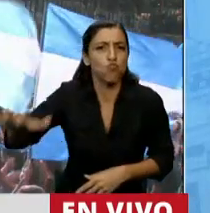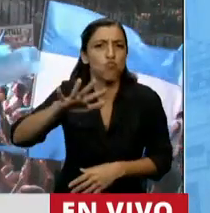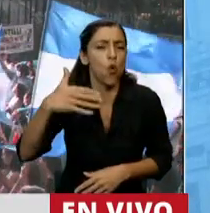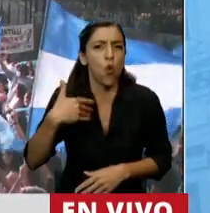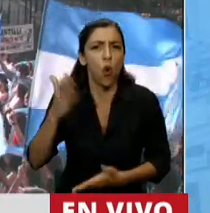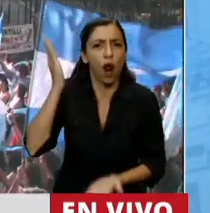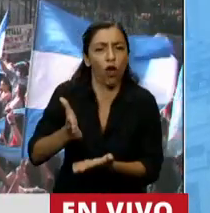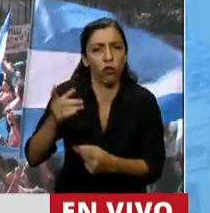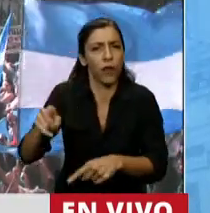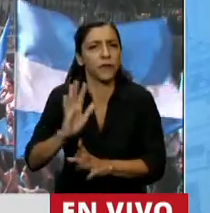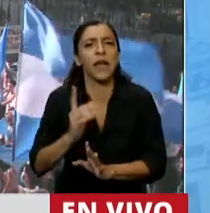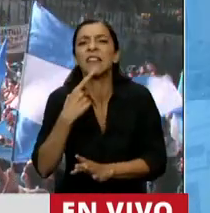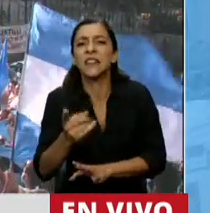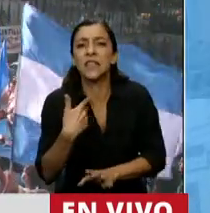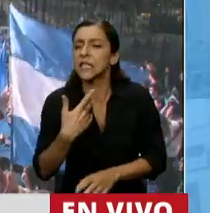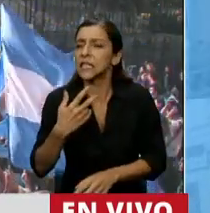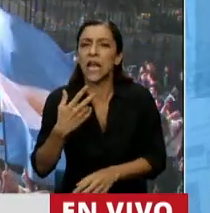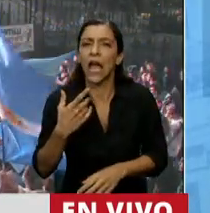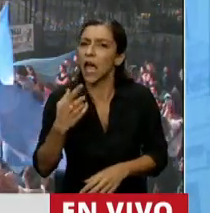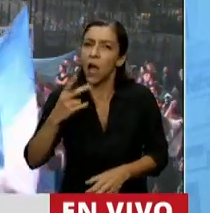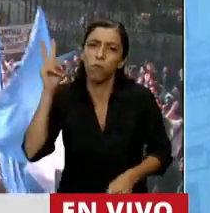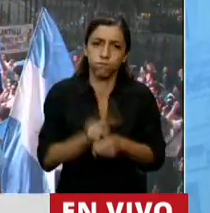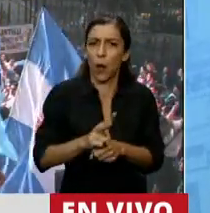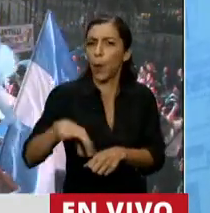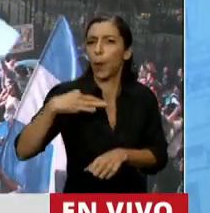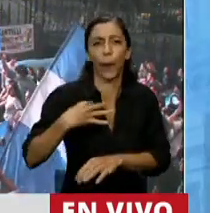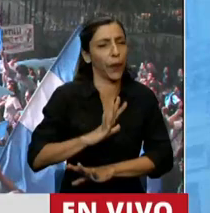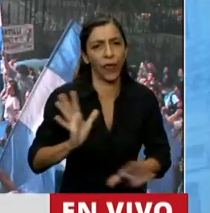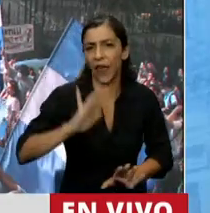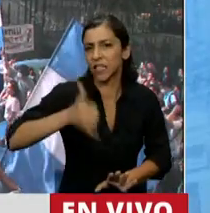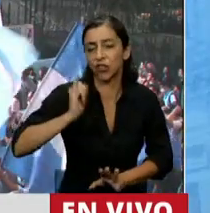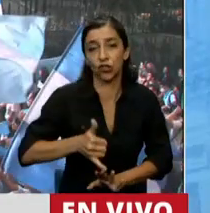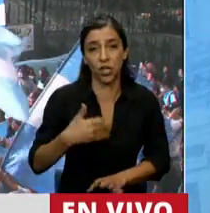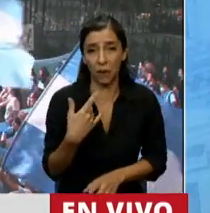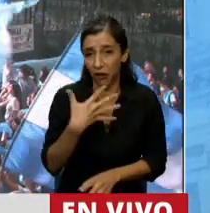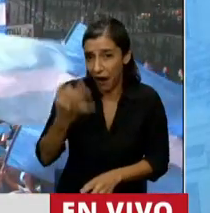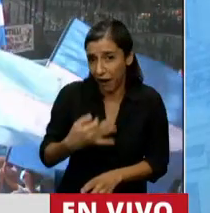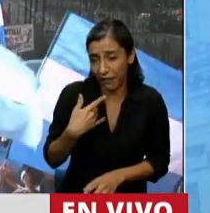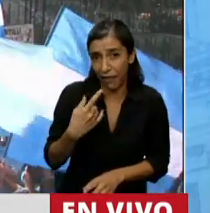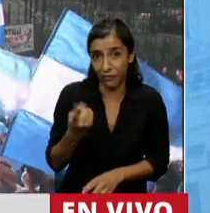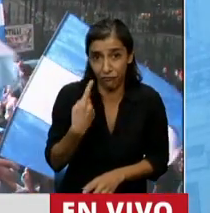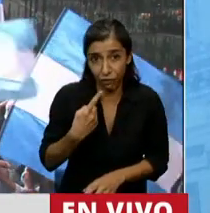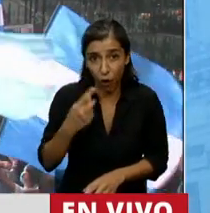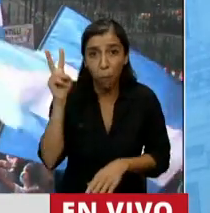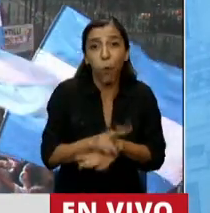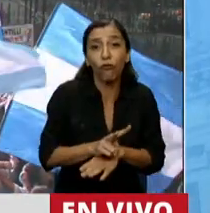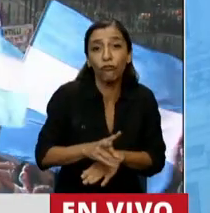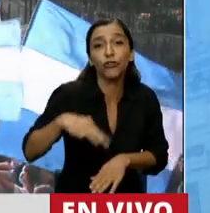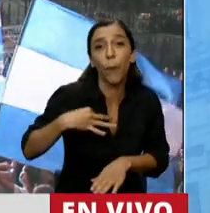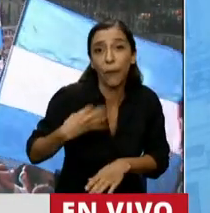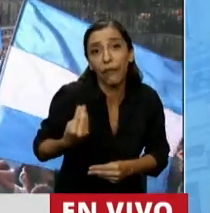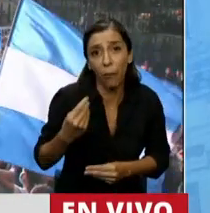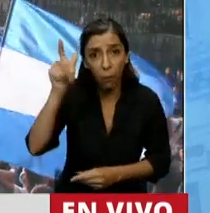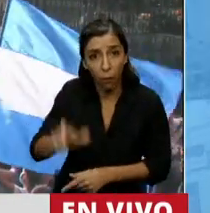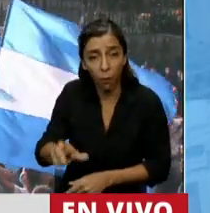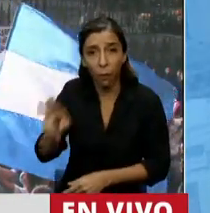de que la protección del derecho a la vida es incremental. La verdad es que el derecho a la vida no se protege mandando a la cárcel a las mujeres que abortan. El derecho a la